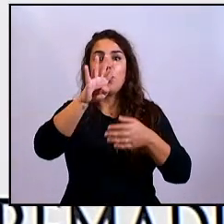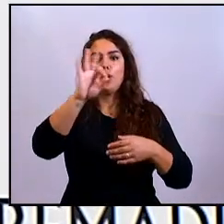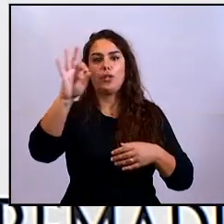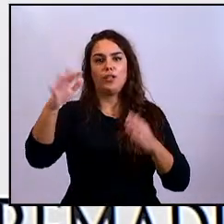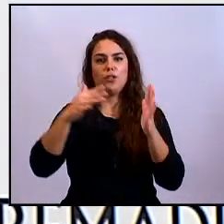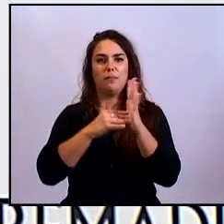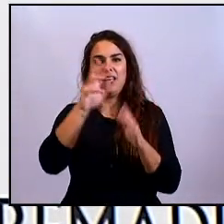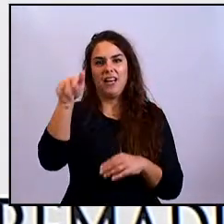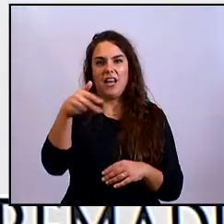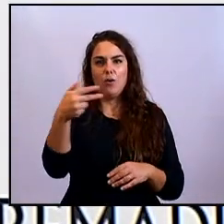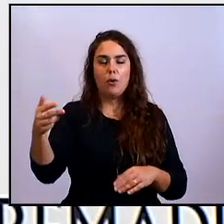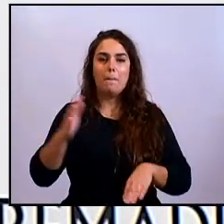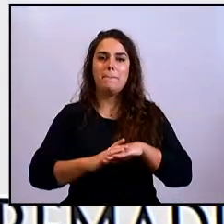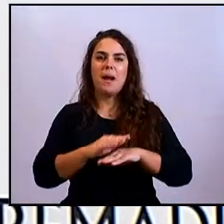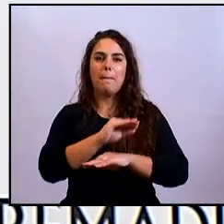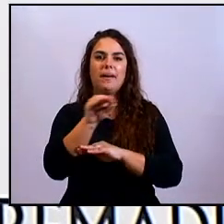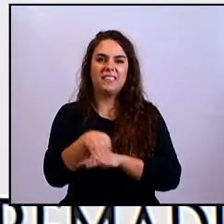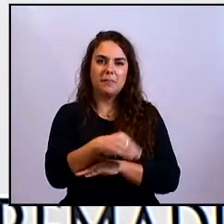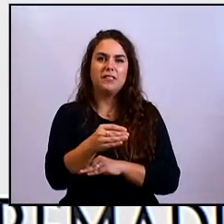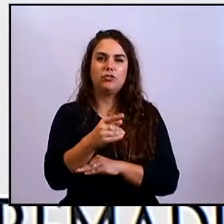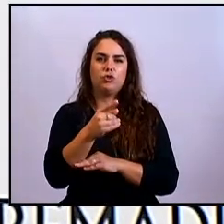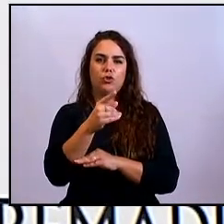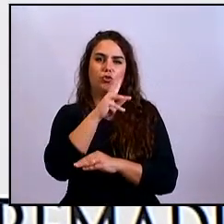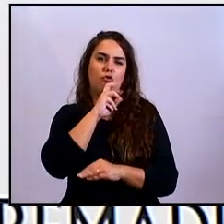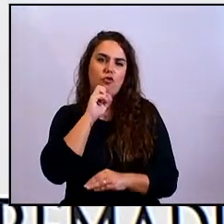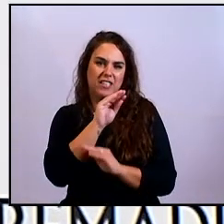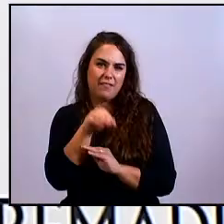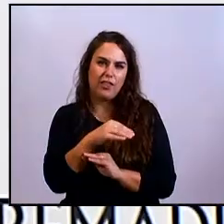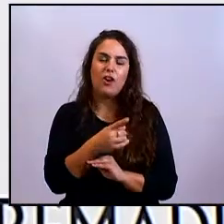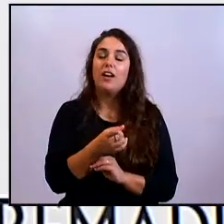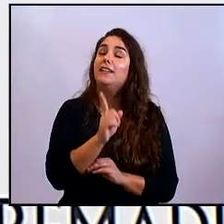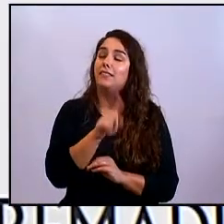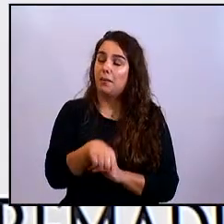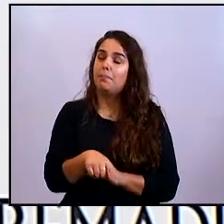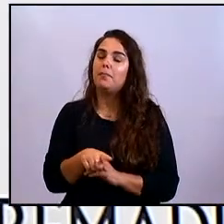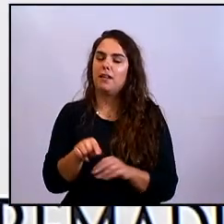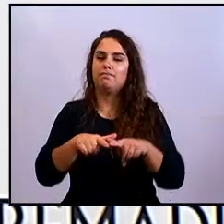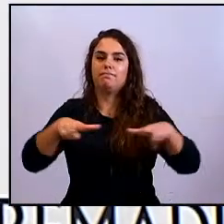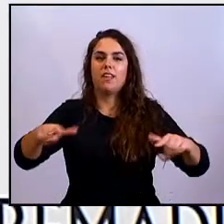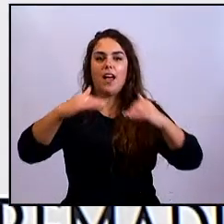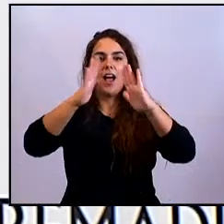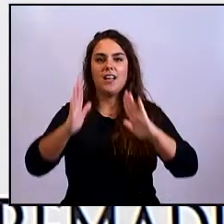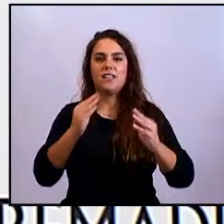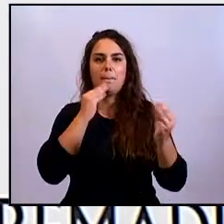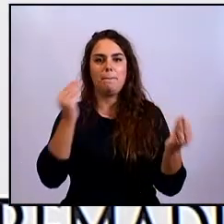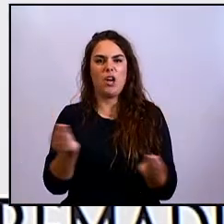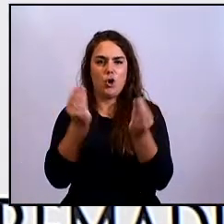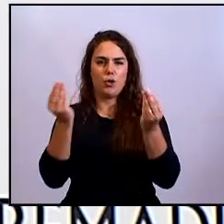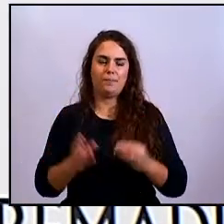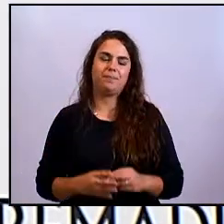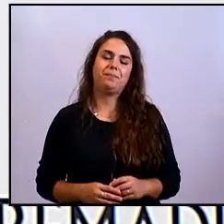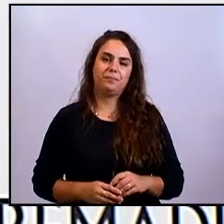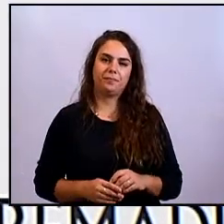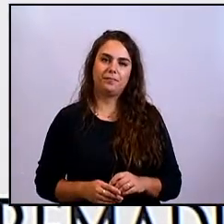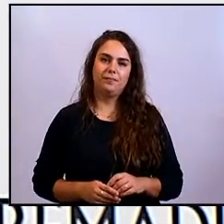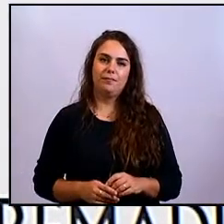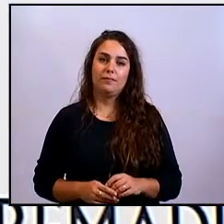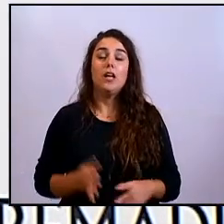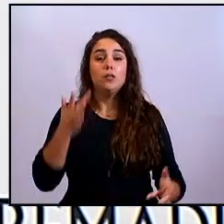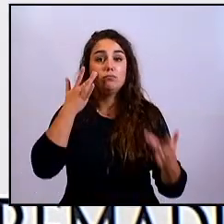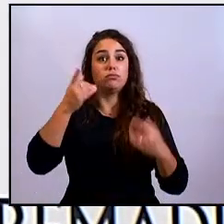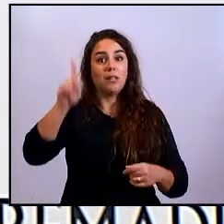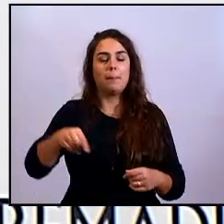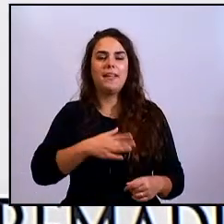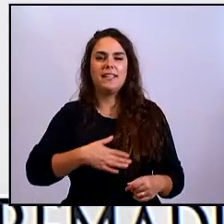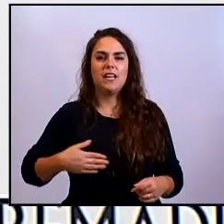26.400.000 euros al mantenimiento, la conservación y la mejora del parque de vivienda. Y asimismo, quiero destacar un